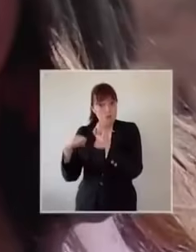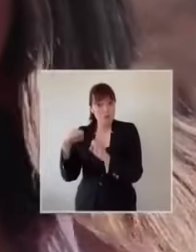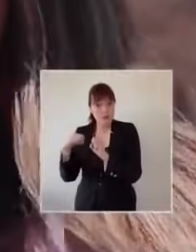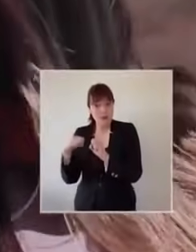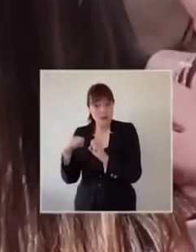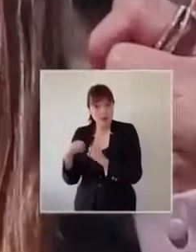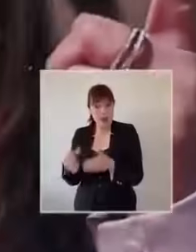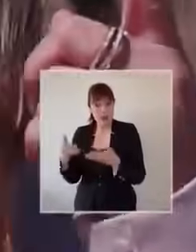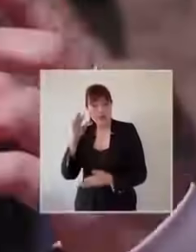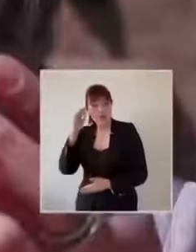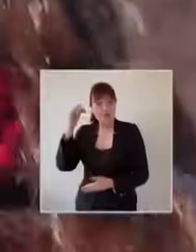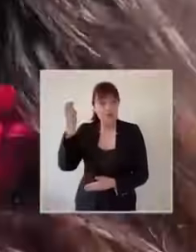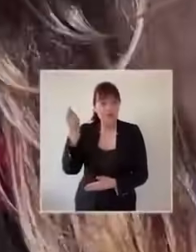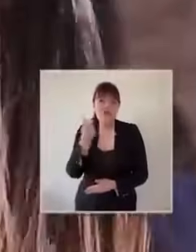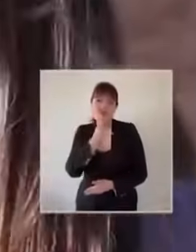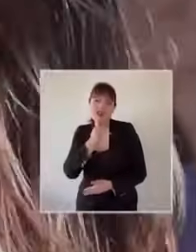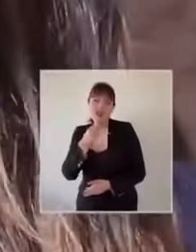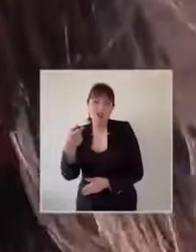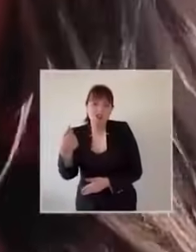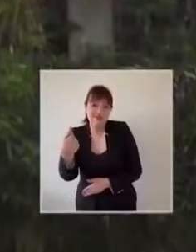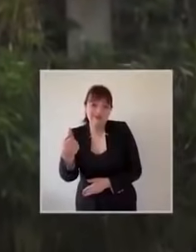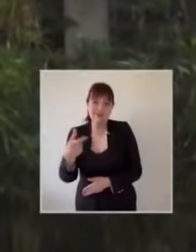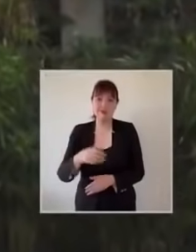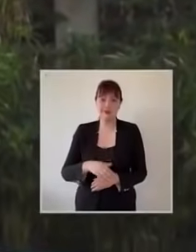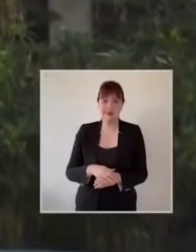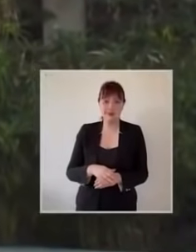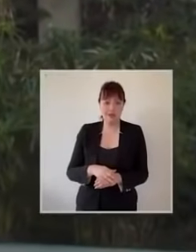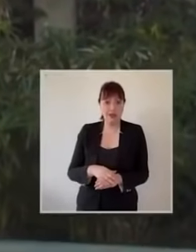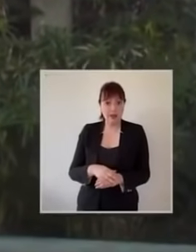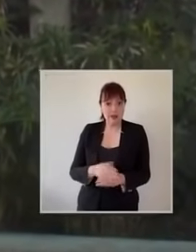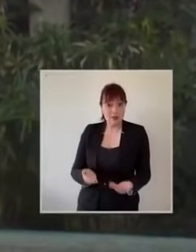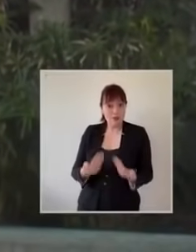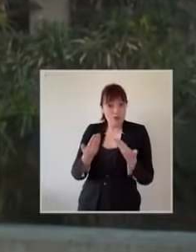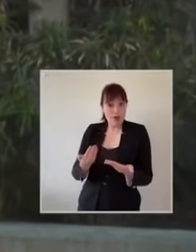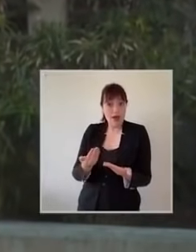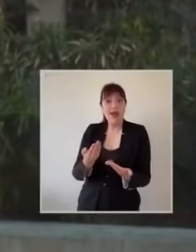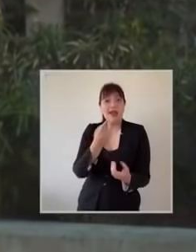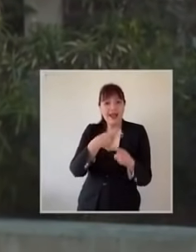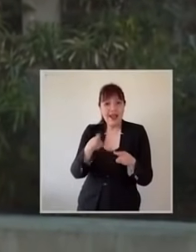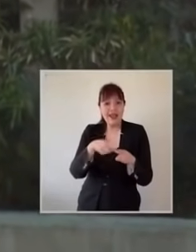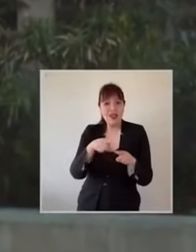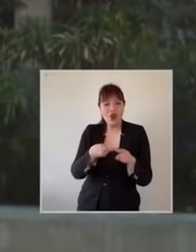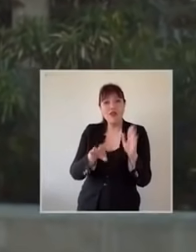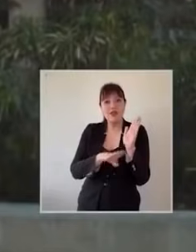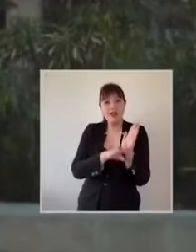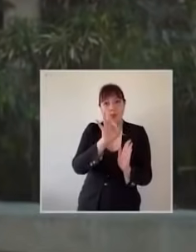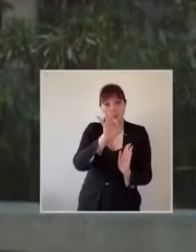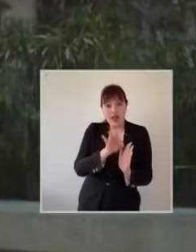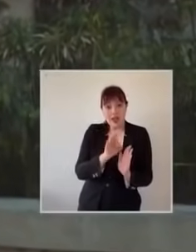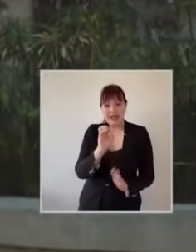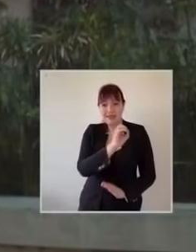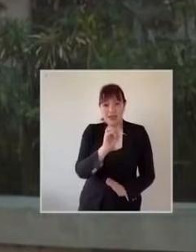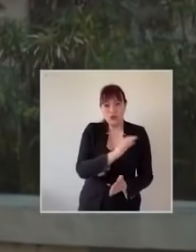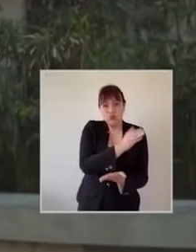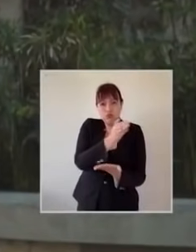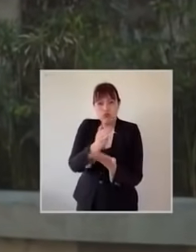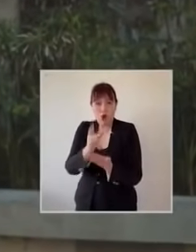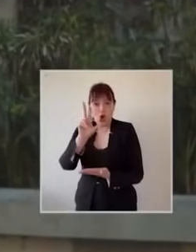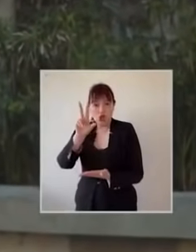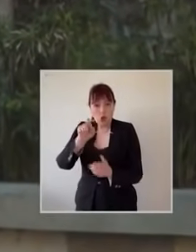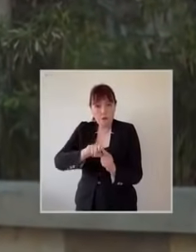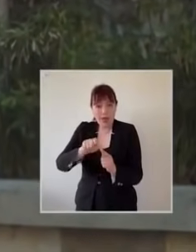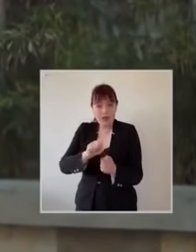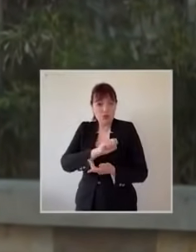armo mi pyme, tengo la idea, me falta la platita. Por eso le entregaremos un crédito a tasa cero a las pymes con 8 meses de